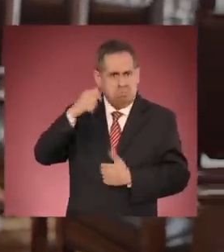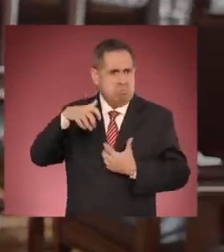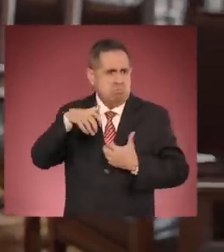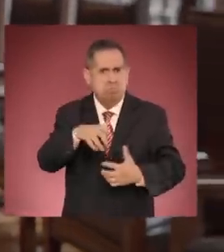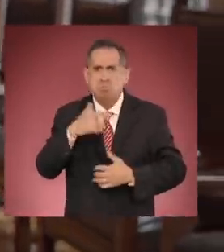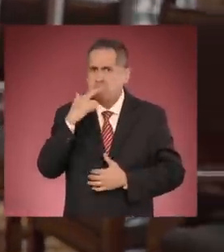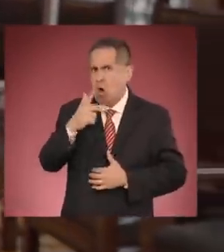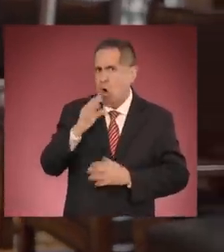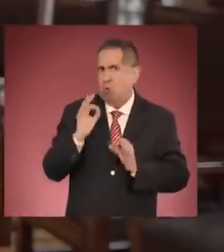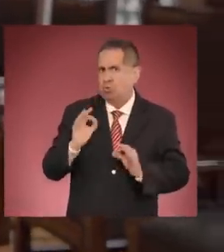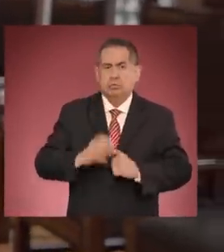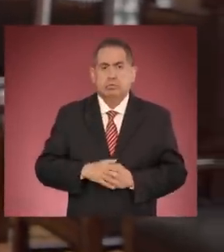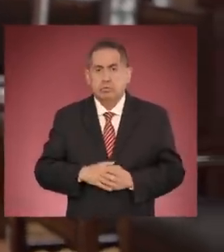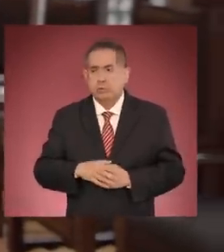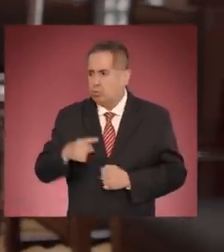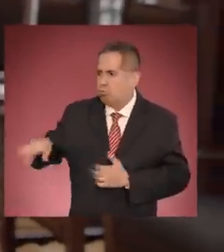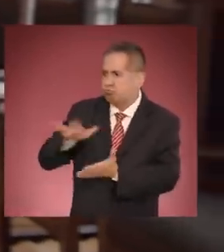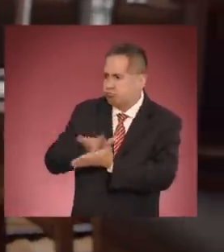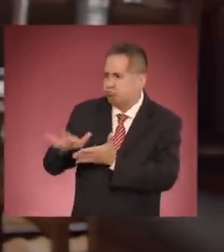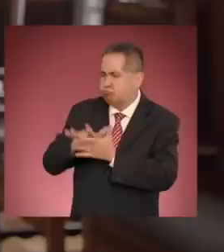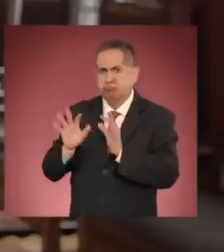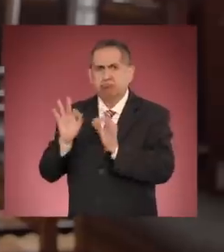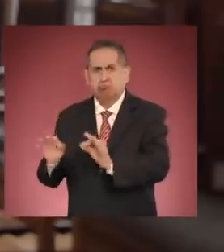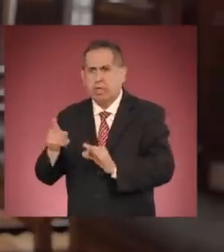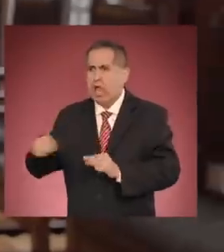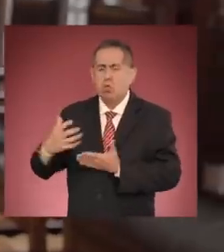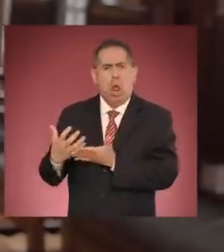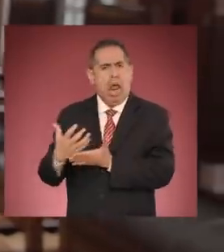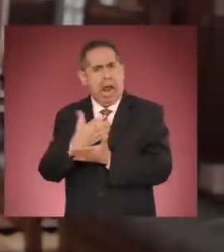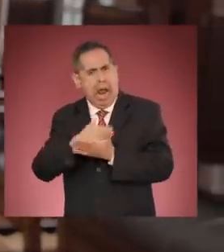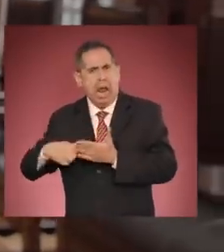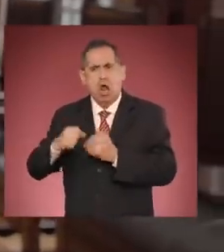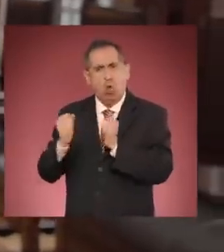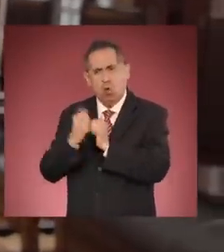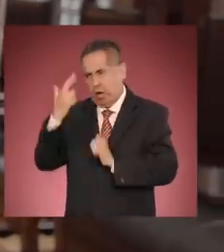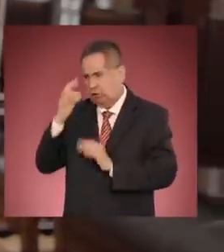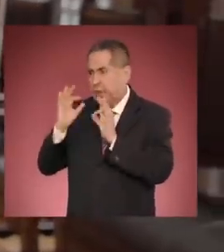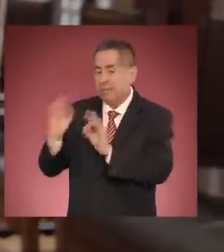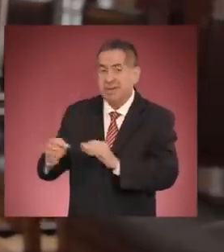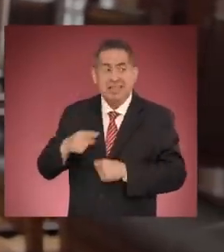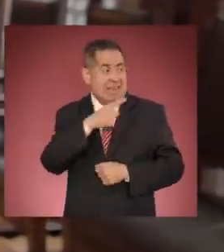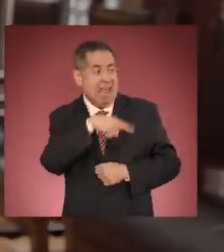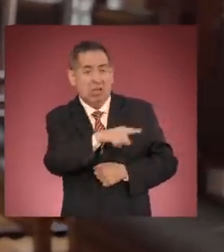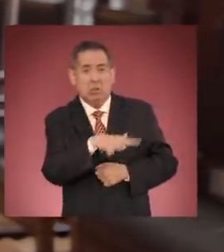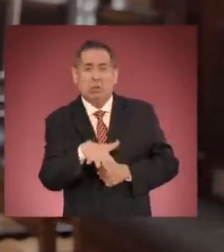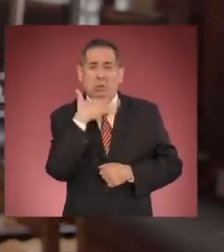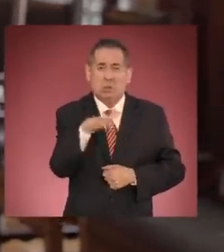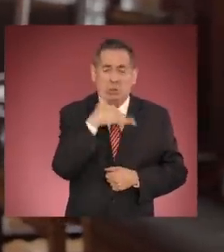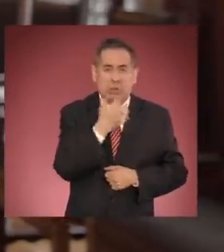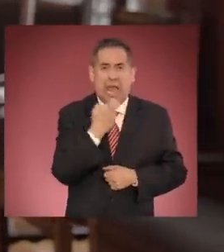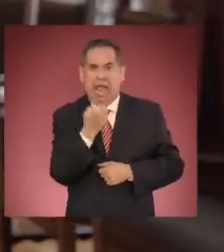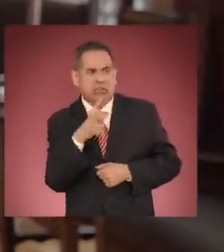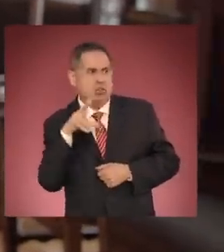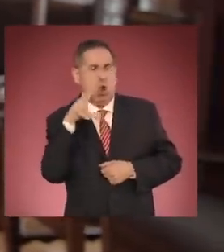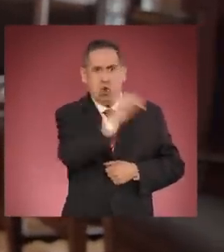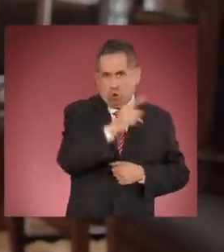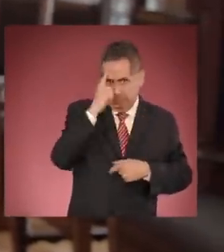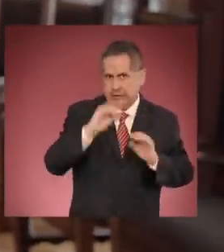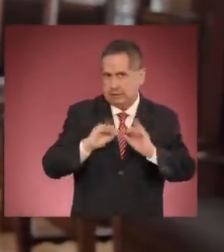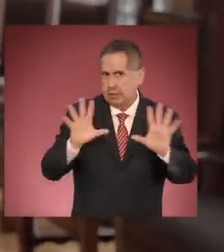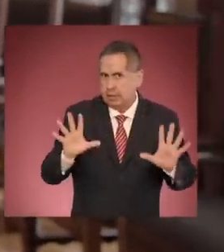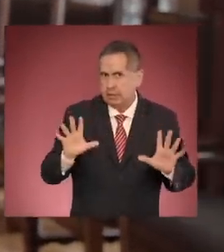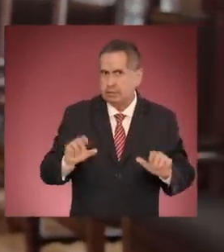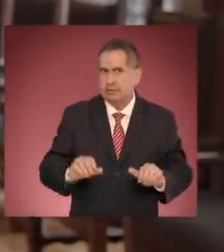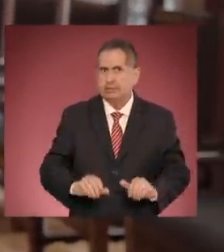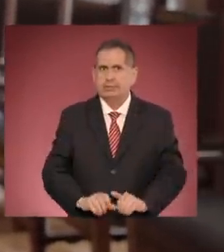jubilen. Estamos a favor de los hombres de negocio y de las ganancias razonables. Estamos en contra de la corrupción,